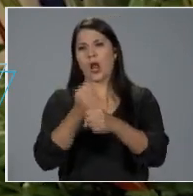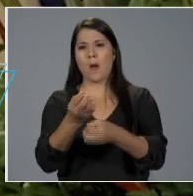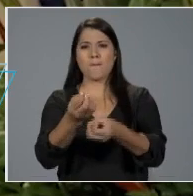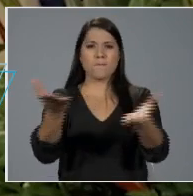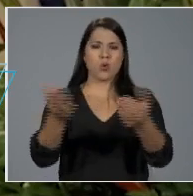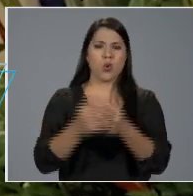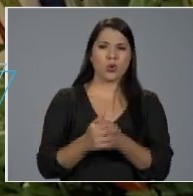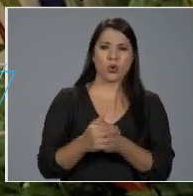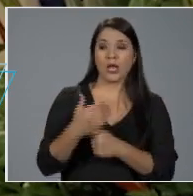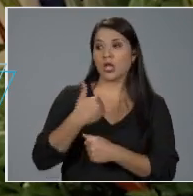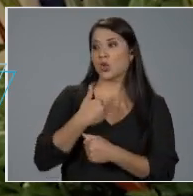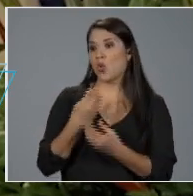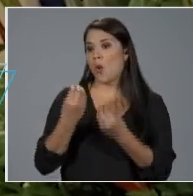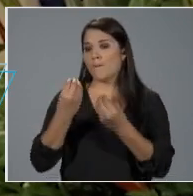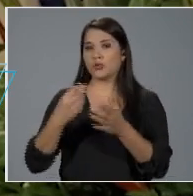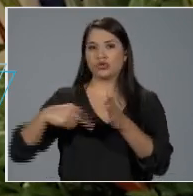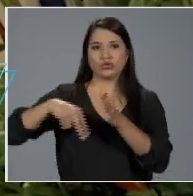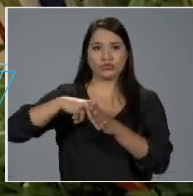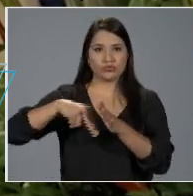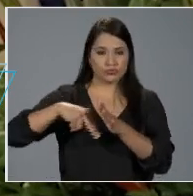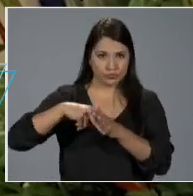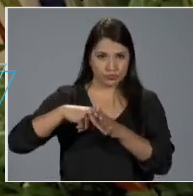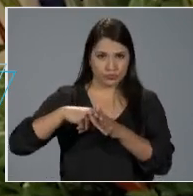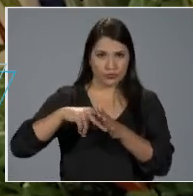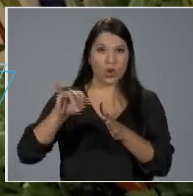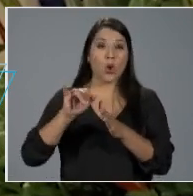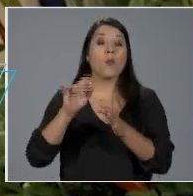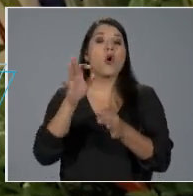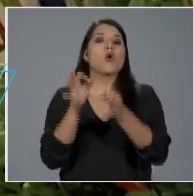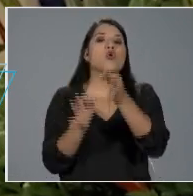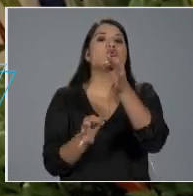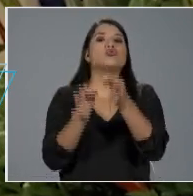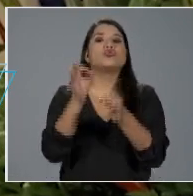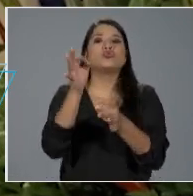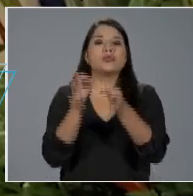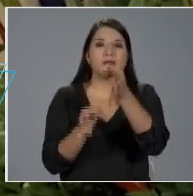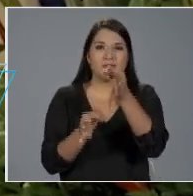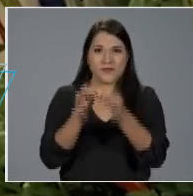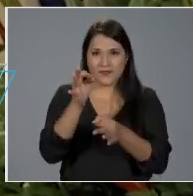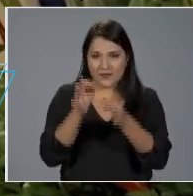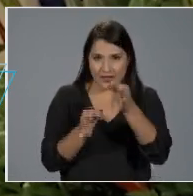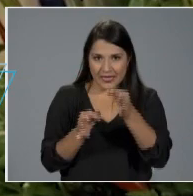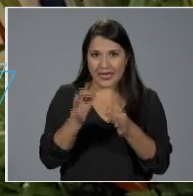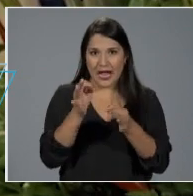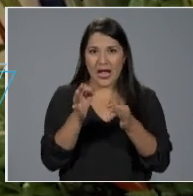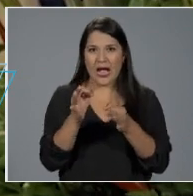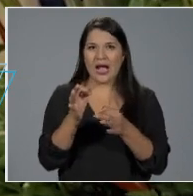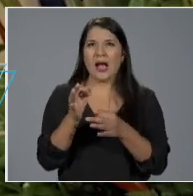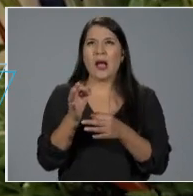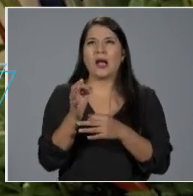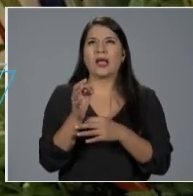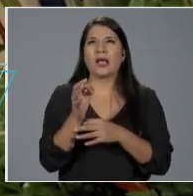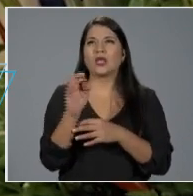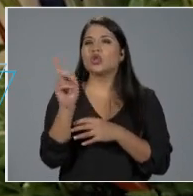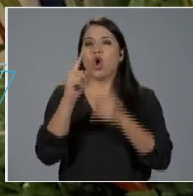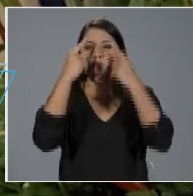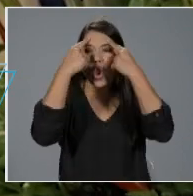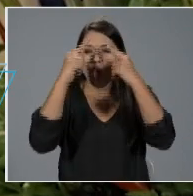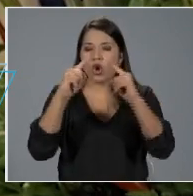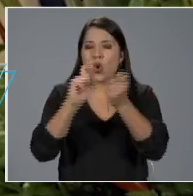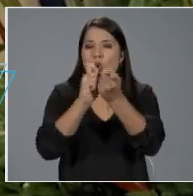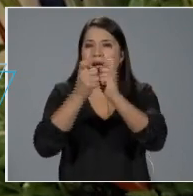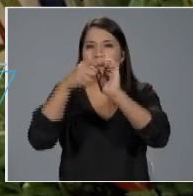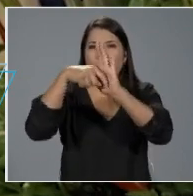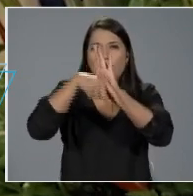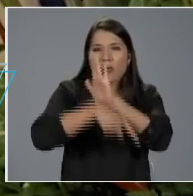grandes dificultades. En otras palabras, justifica el no haber ni profundizado el cambio, ni